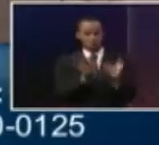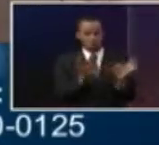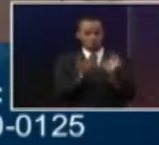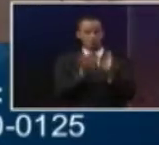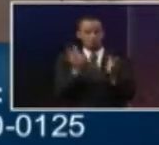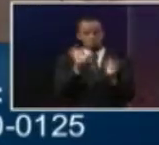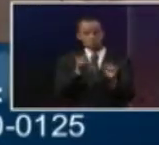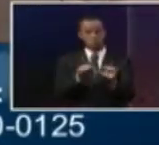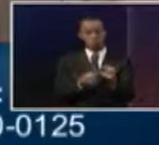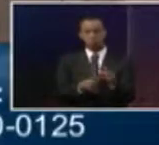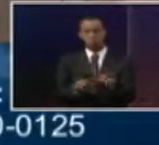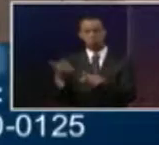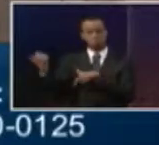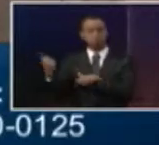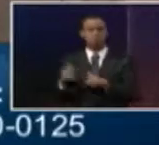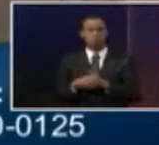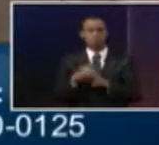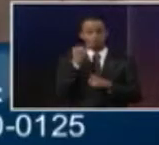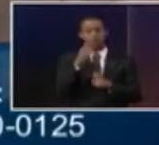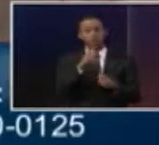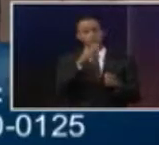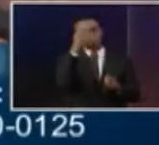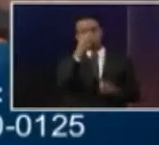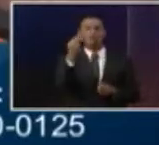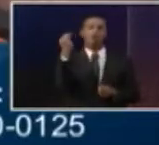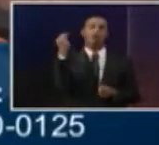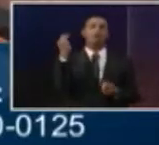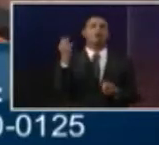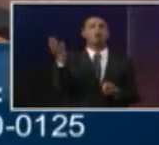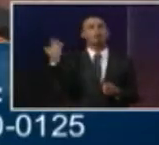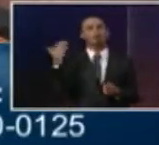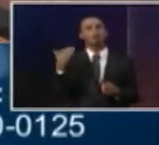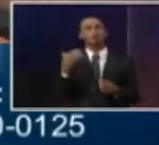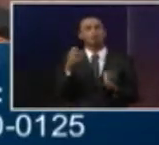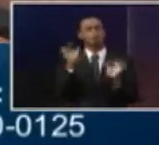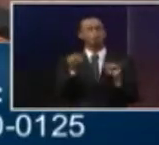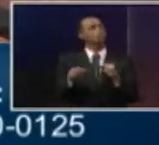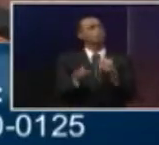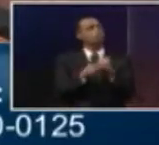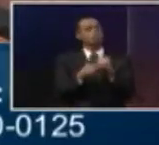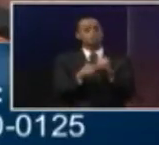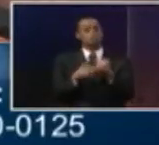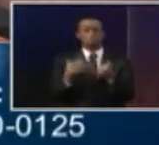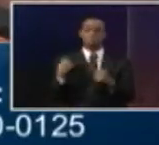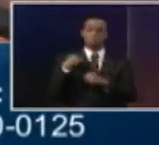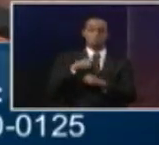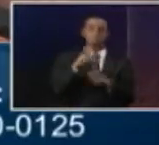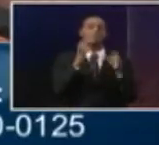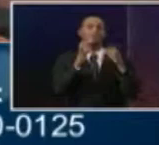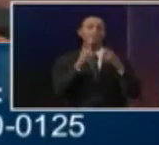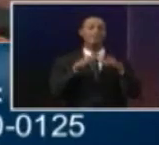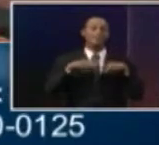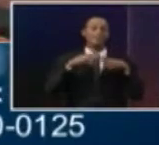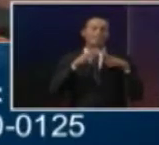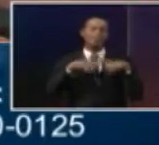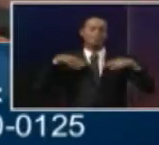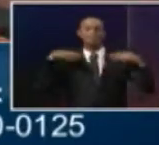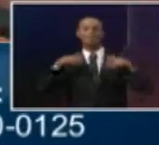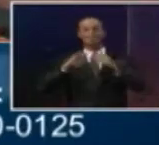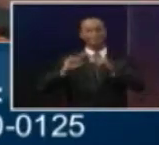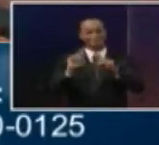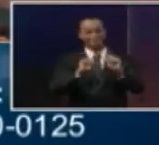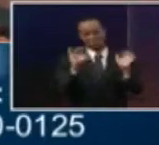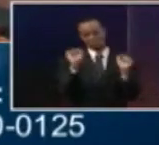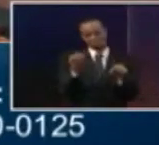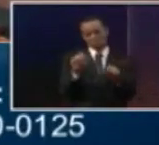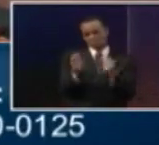Sí, algún recuerdo bonito, porque hay un momento claro, en que nos sentamos se puede guardar a conversar, a veces hasta con un amigo, un cartier, una cadena de brillante.